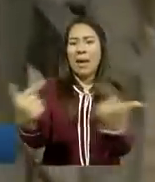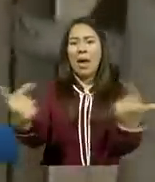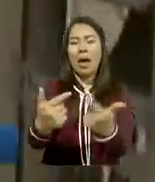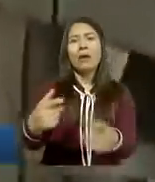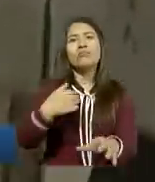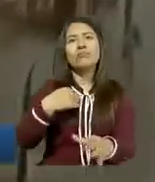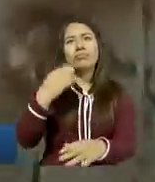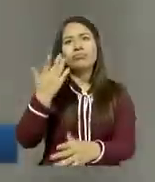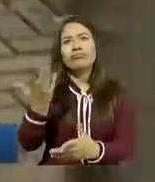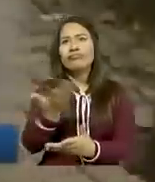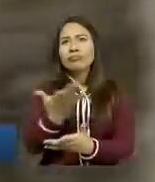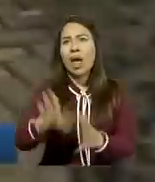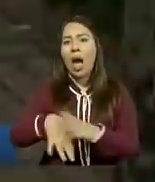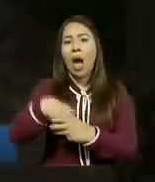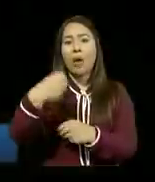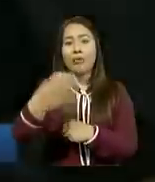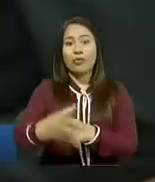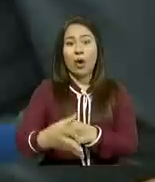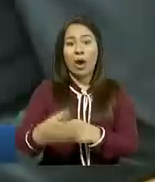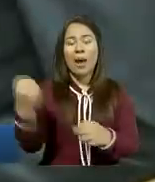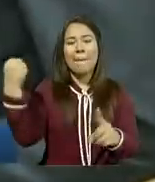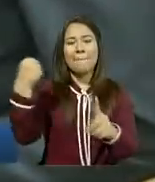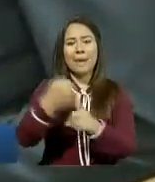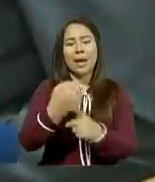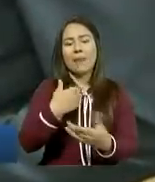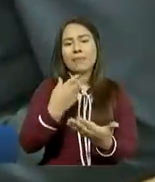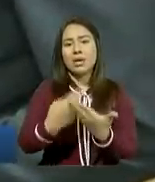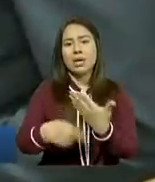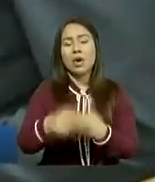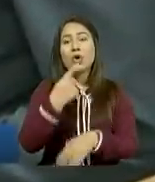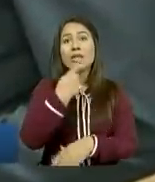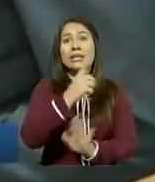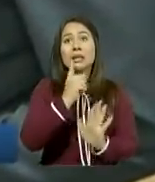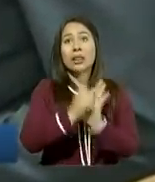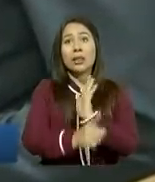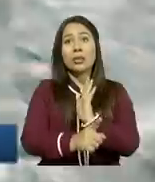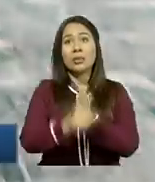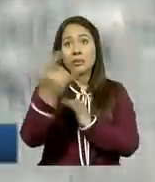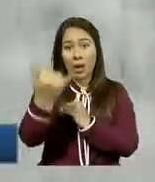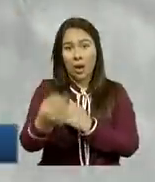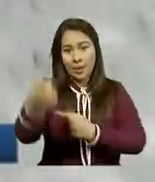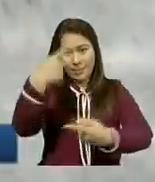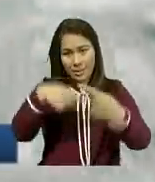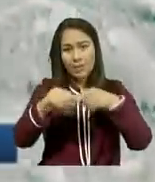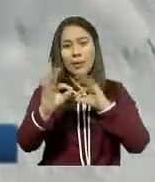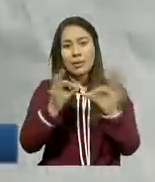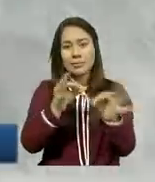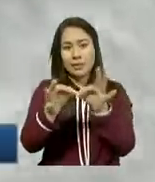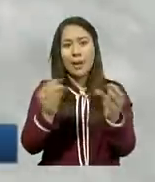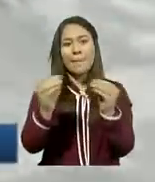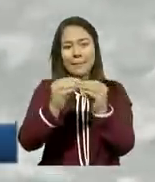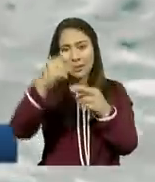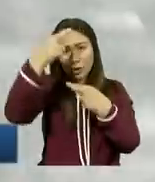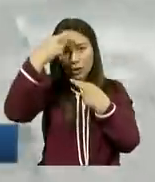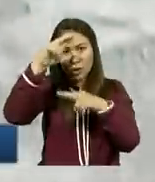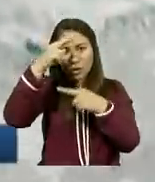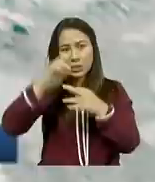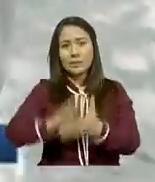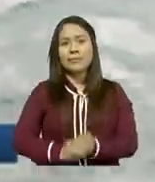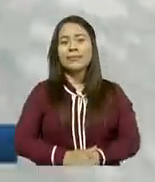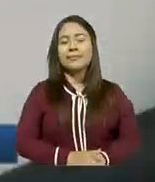exteriores de un establecimiento educativo. Al volver, estas y otras informaciones.